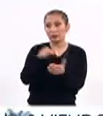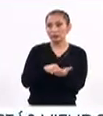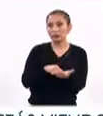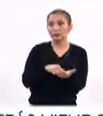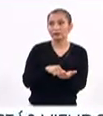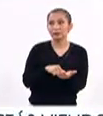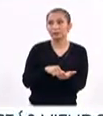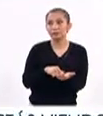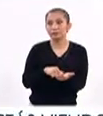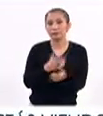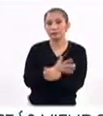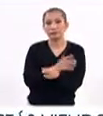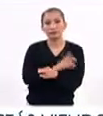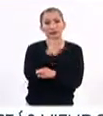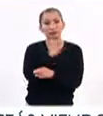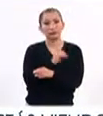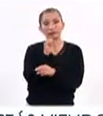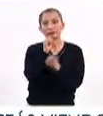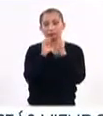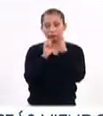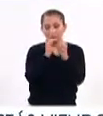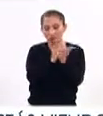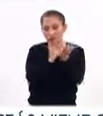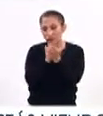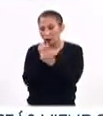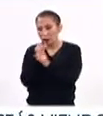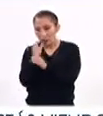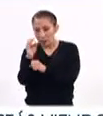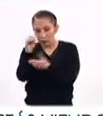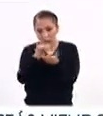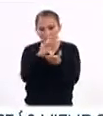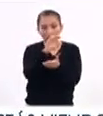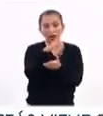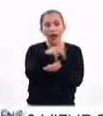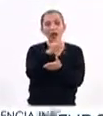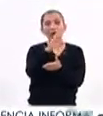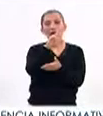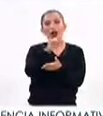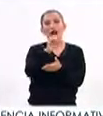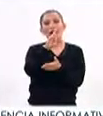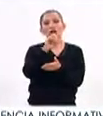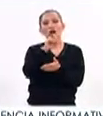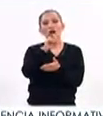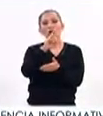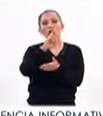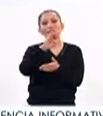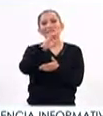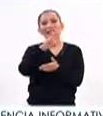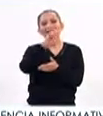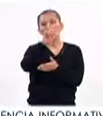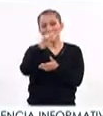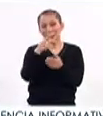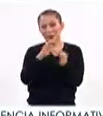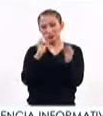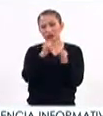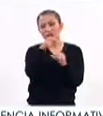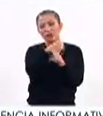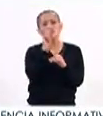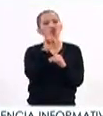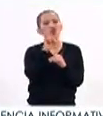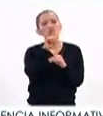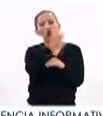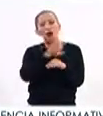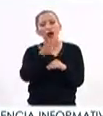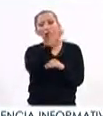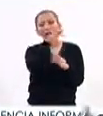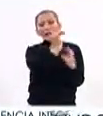nuestra compañera, reportera, generadora de información, Carla Rodríguez, quien nos preparó un reportaje sobre las mujeres